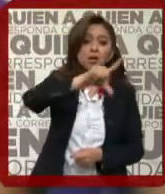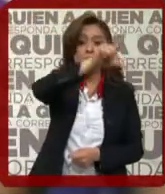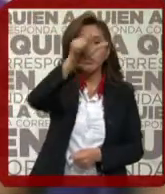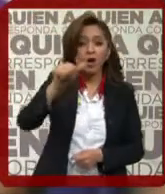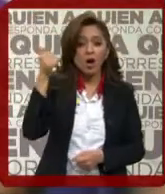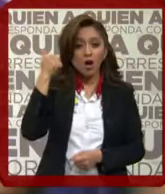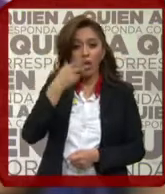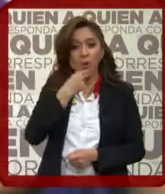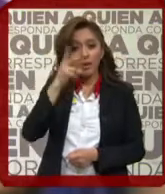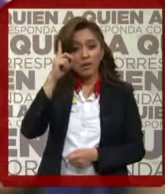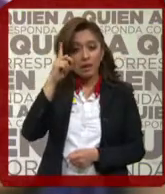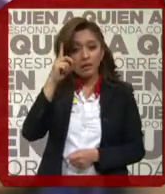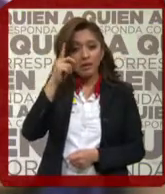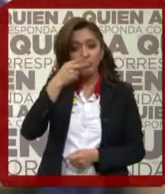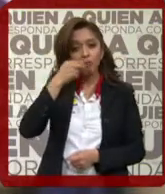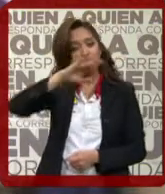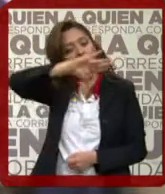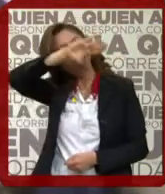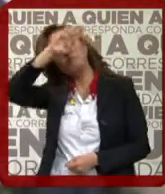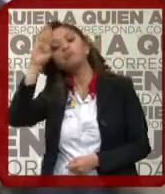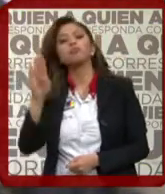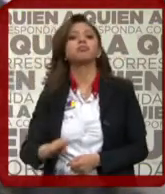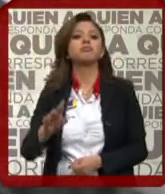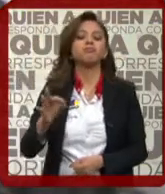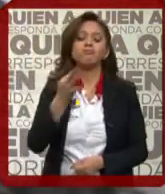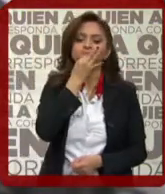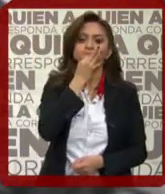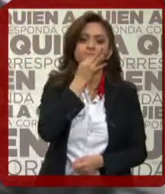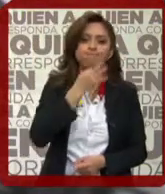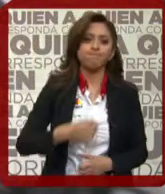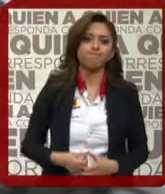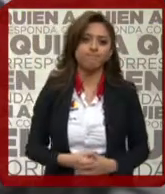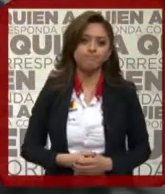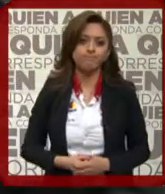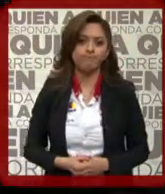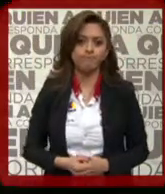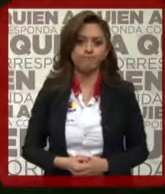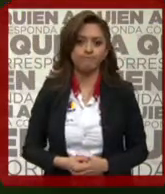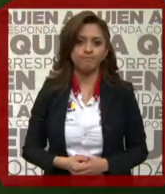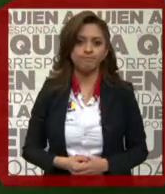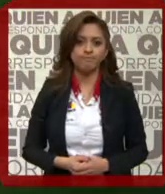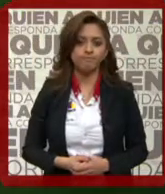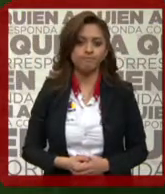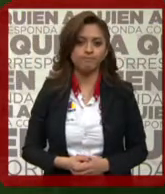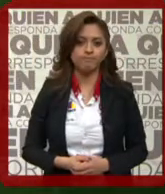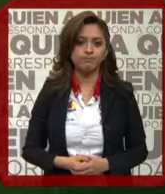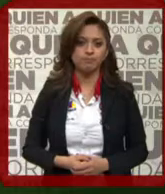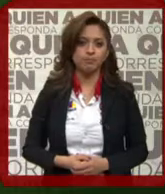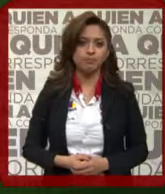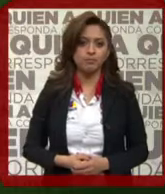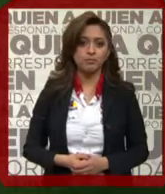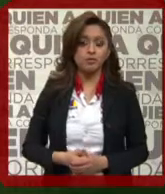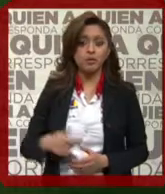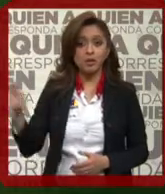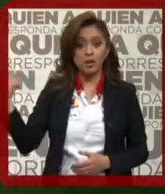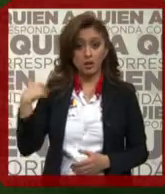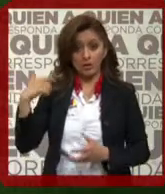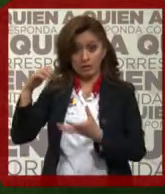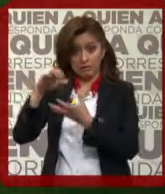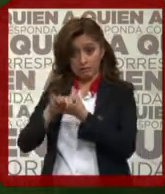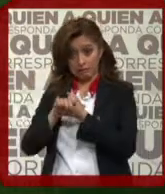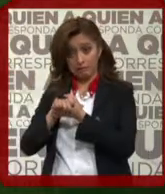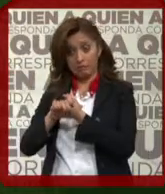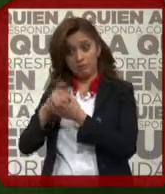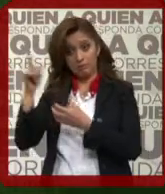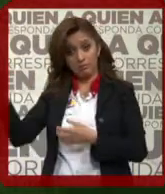Tomás Aguantitla Morales terminó dramáticamente. A él lo asaltaron, venía de su trabajo